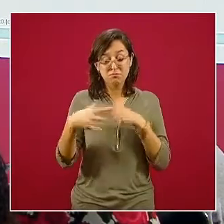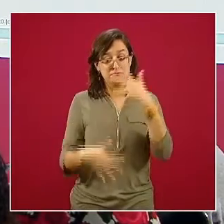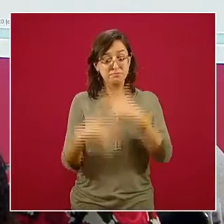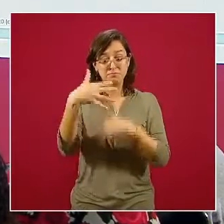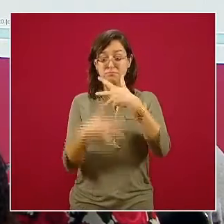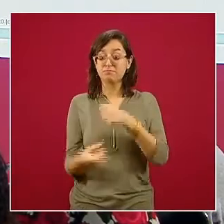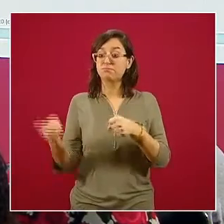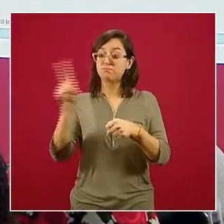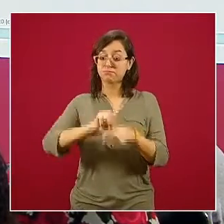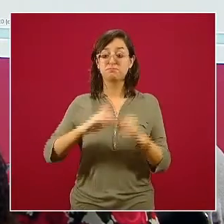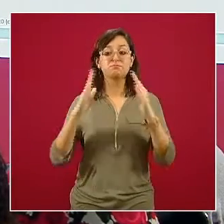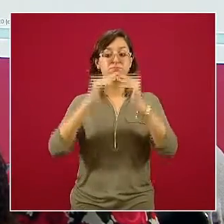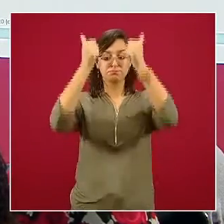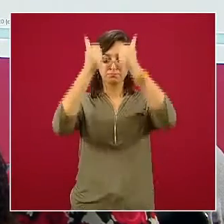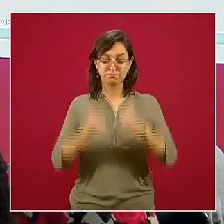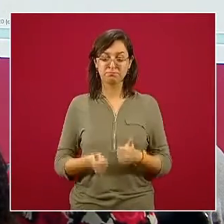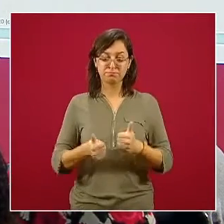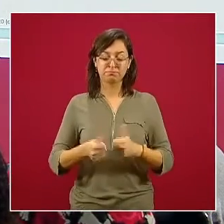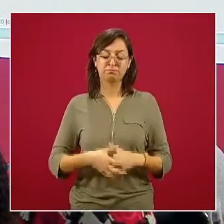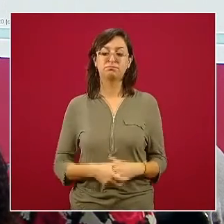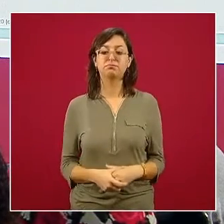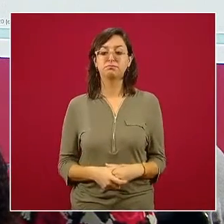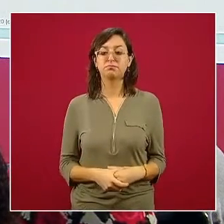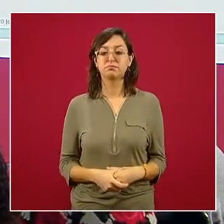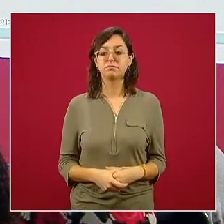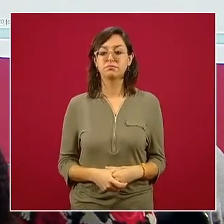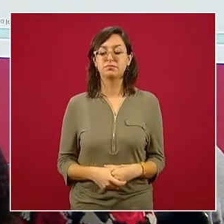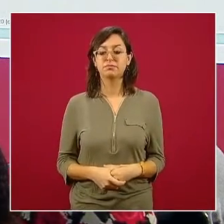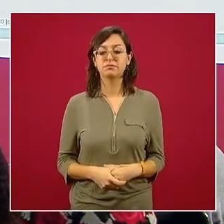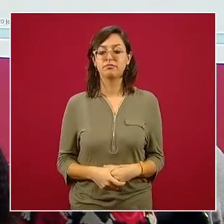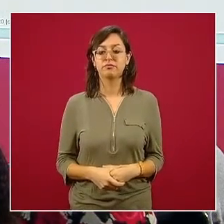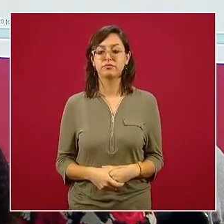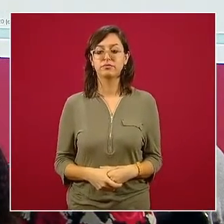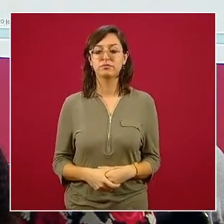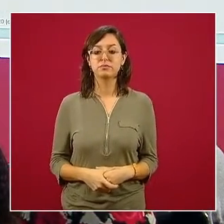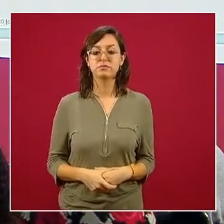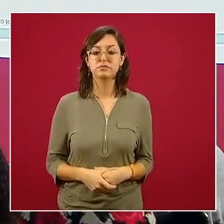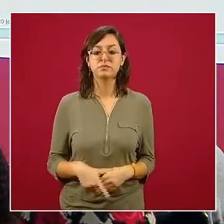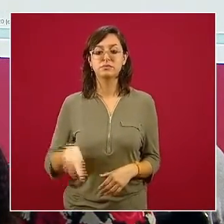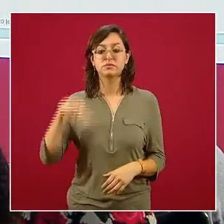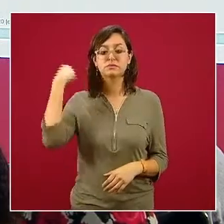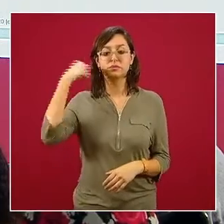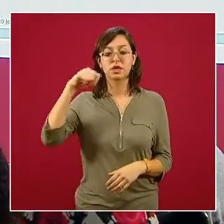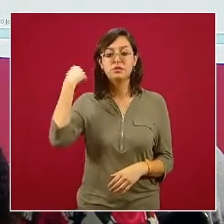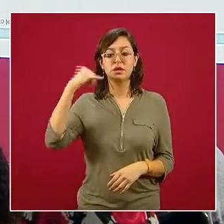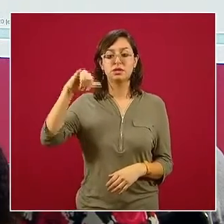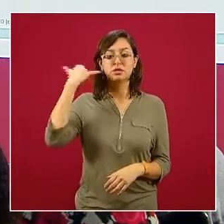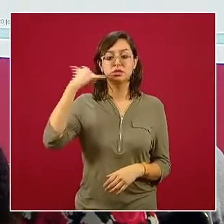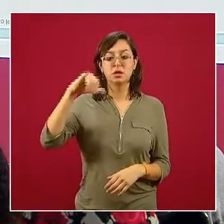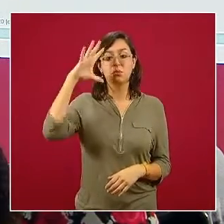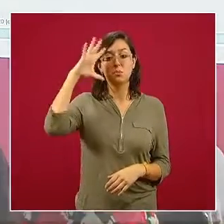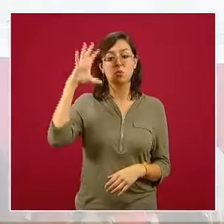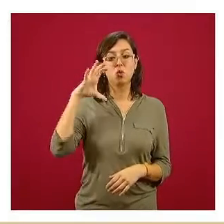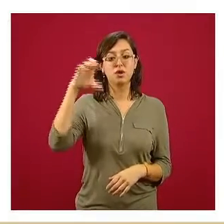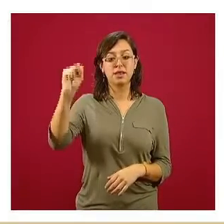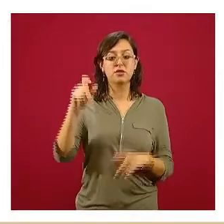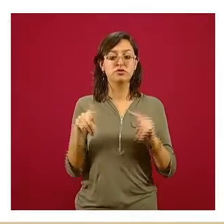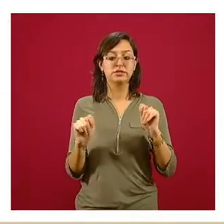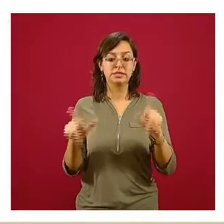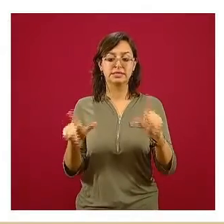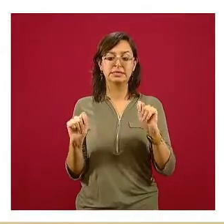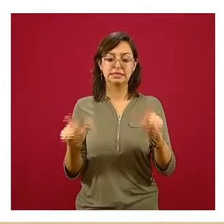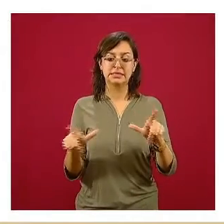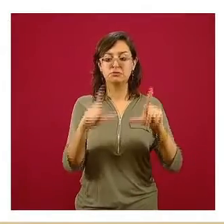días de la Jornada Nacional de Sana Distancia. Siguen en el orden Tabasco, Yucatán, Morelos, Tlaxcala y otros